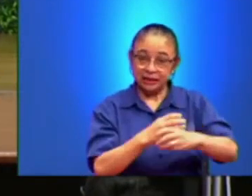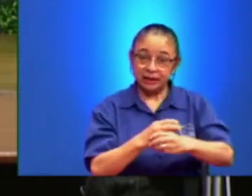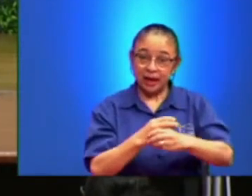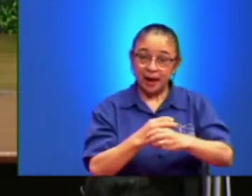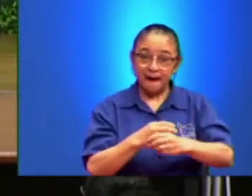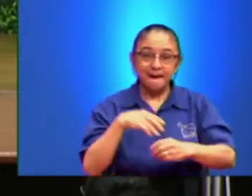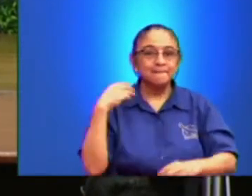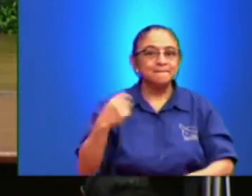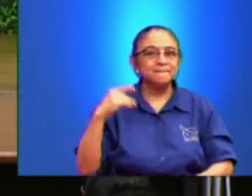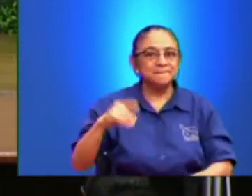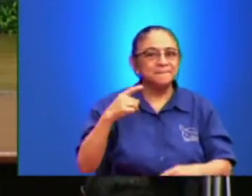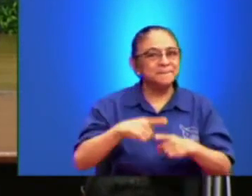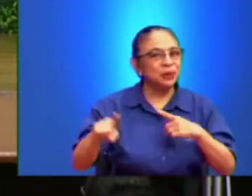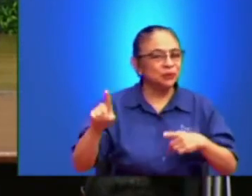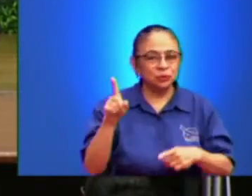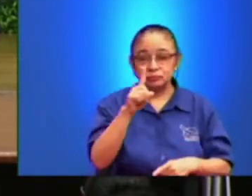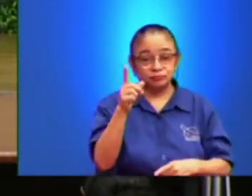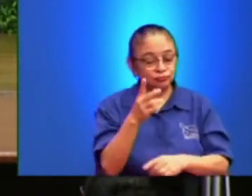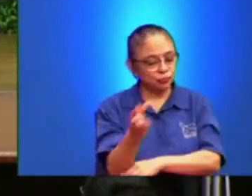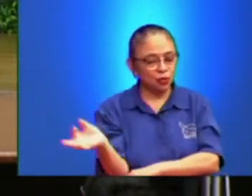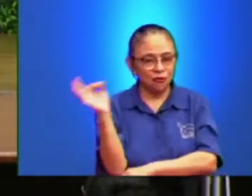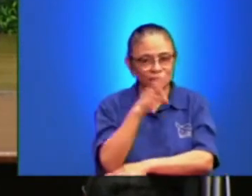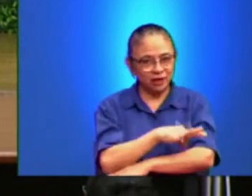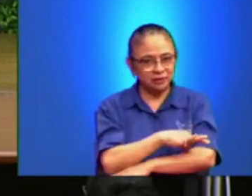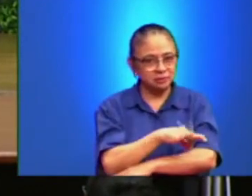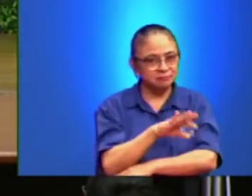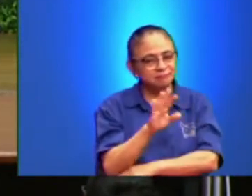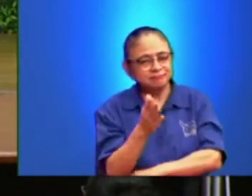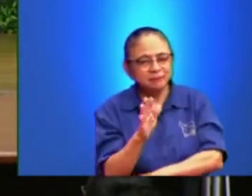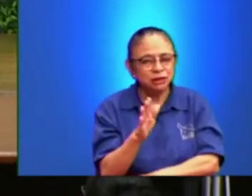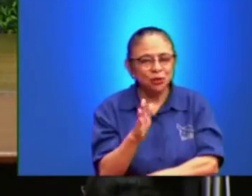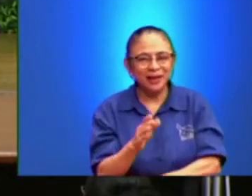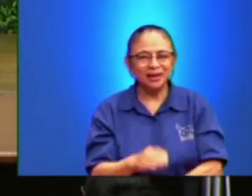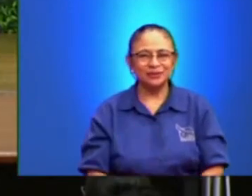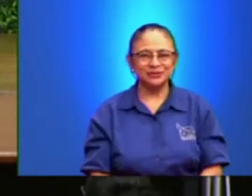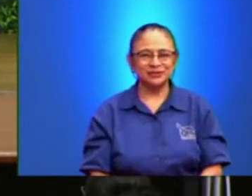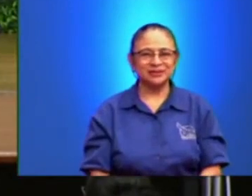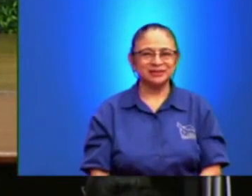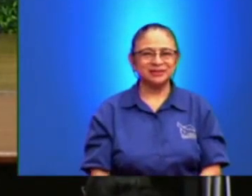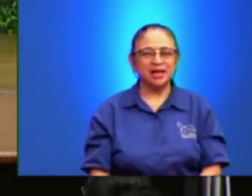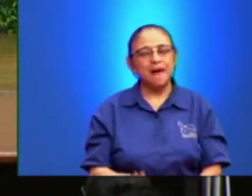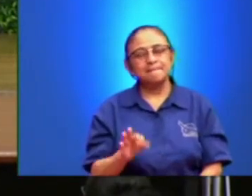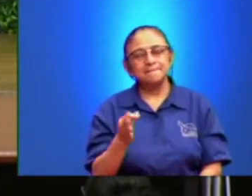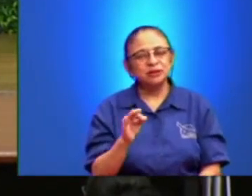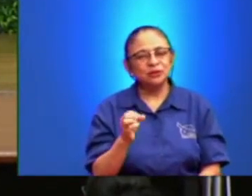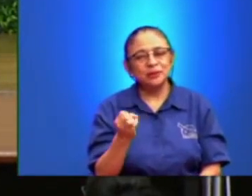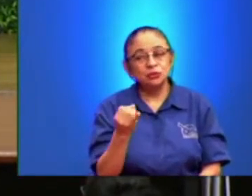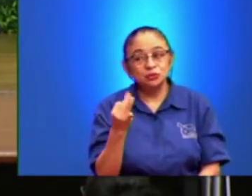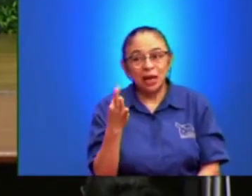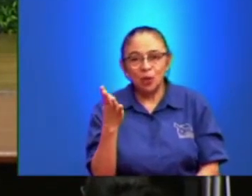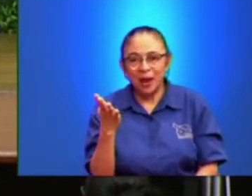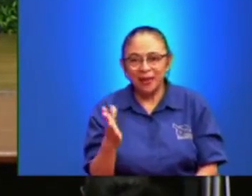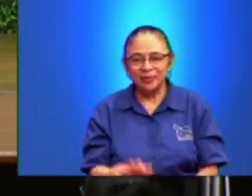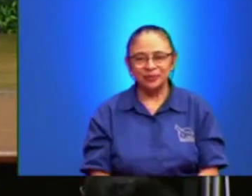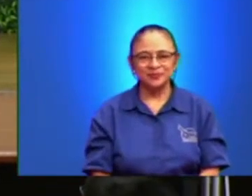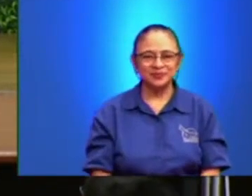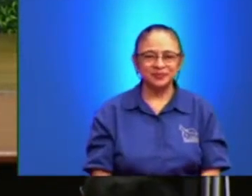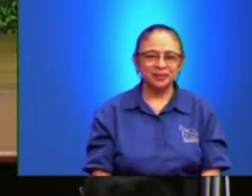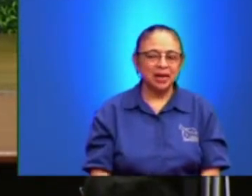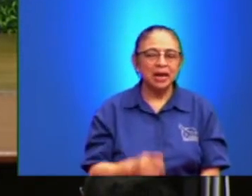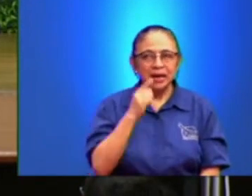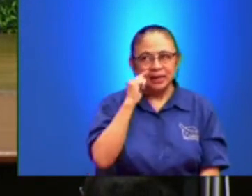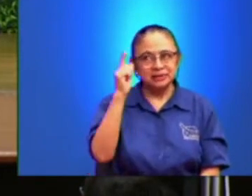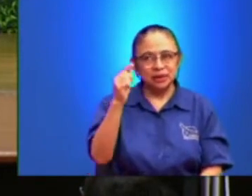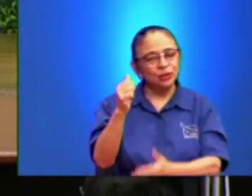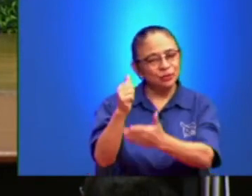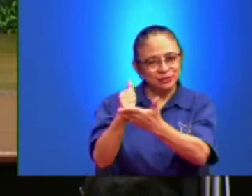no estamos poniendo fechas pero más o menos más o menos hacemos cálculos verdad bueno que el señor nos